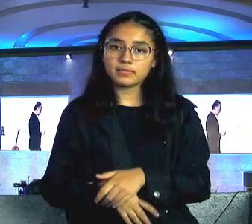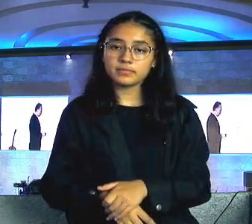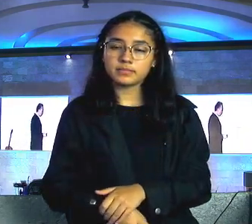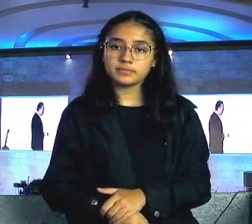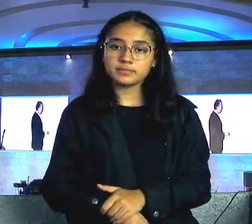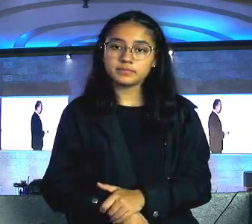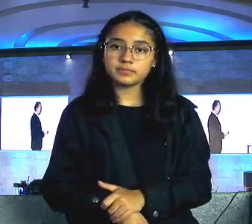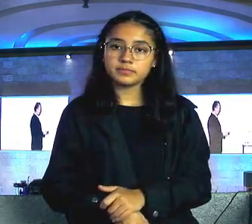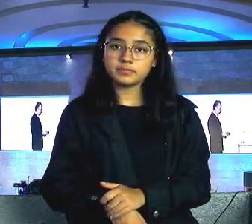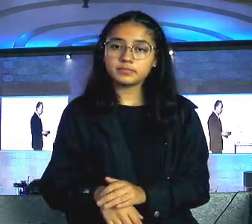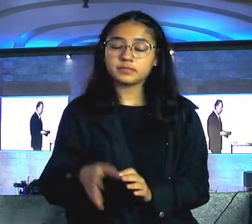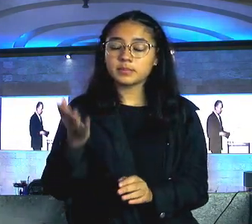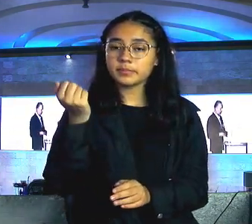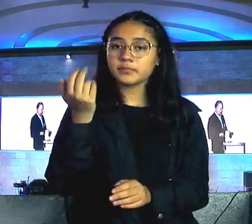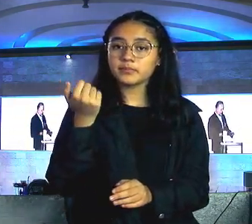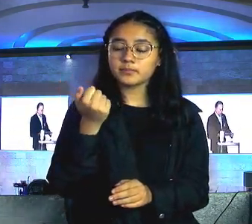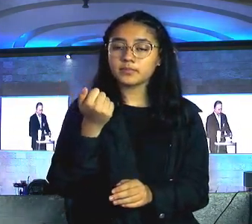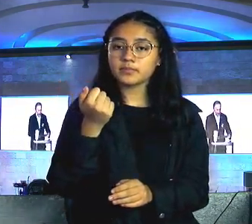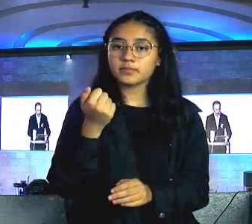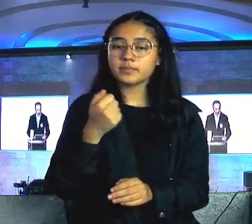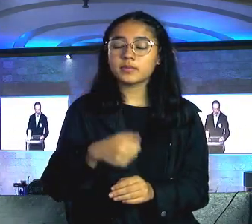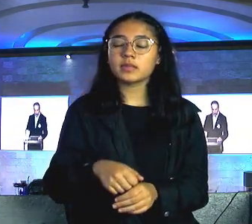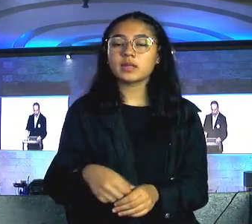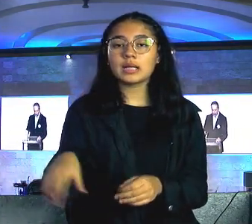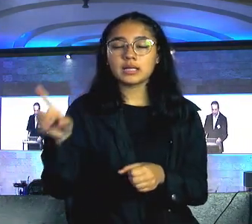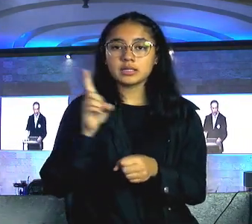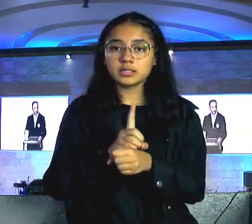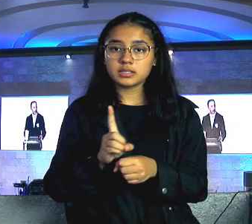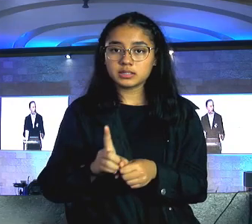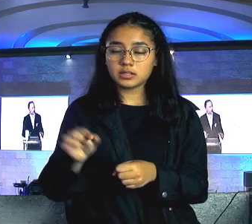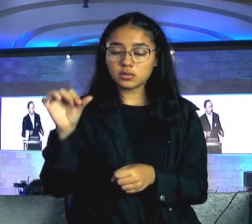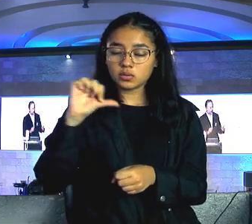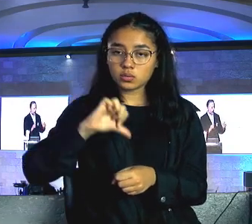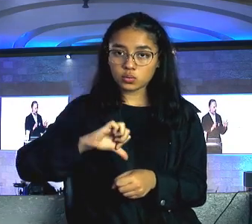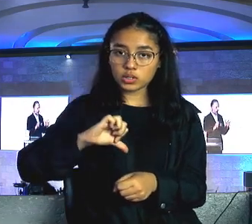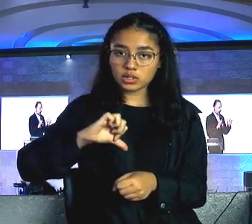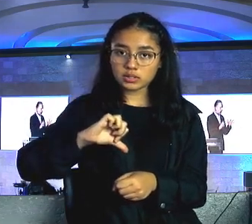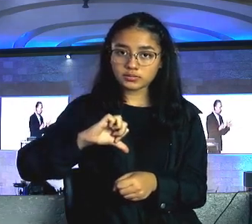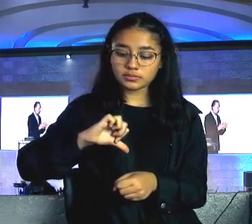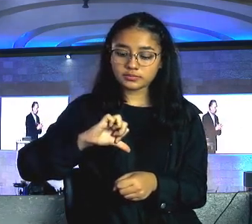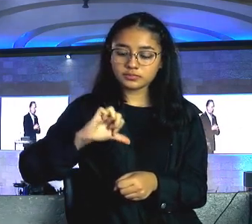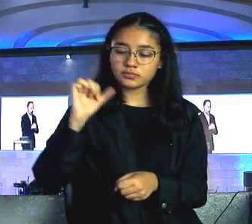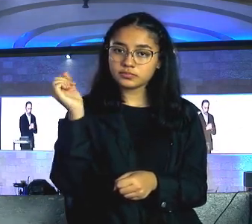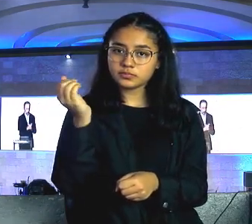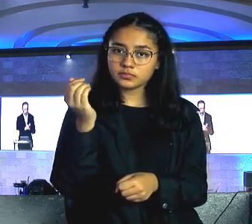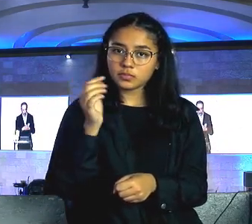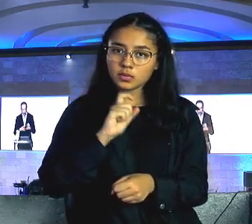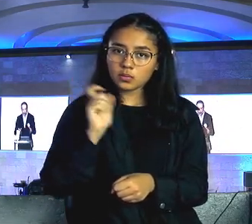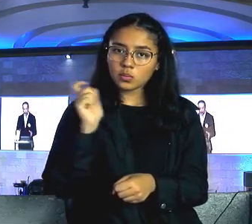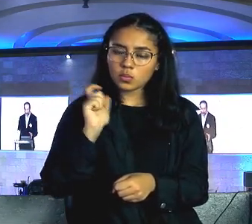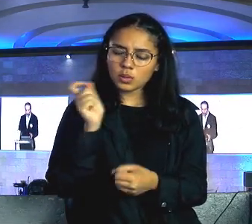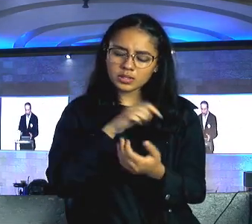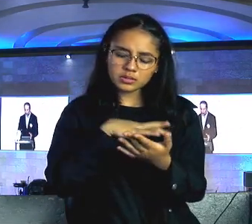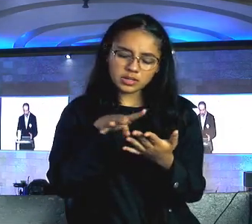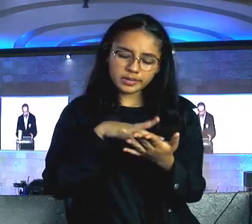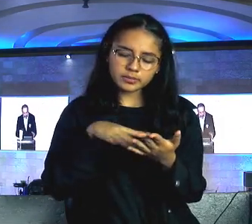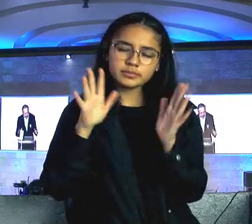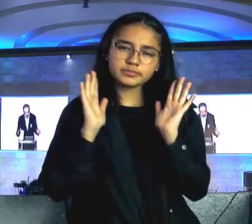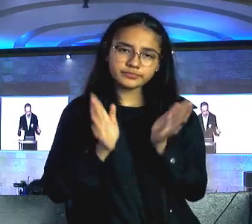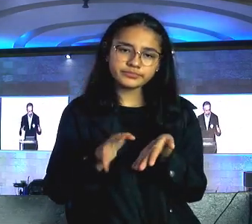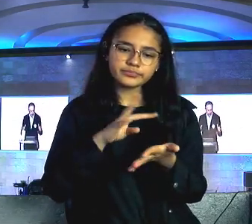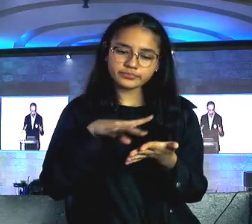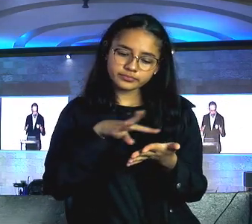yo te voy a pedir que hagas un ejercicio a partir de hoy, porque a lo mejor leemos la Biblia como un hábito, está